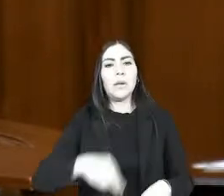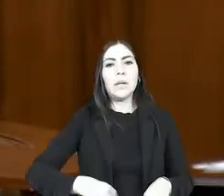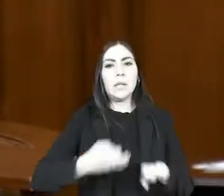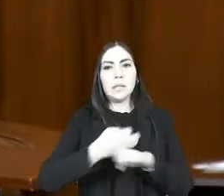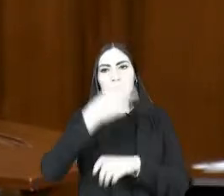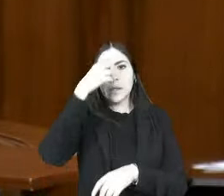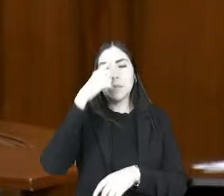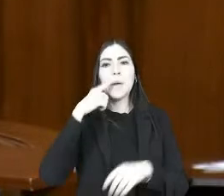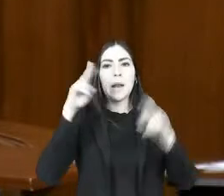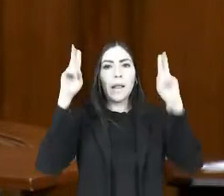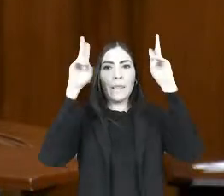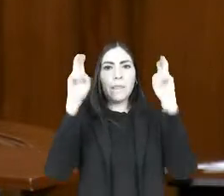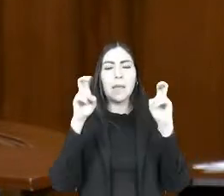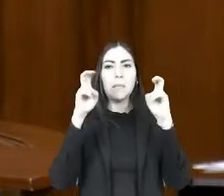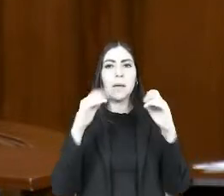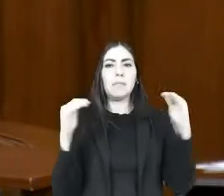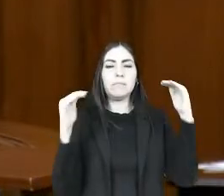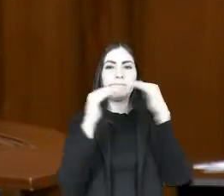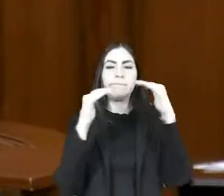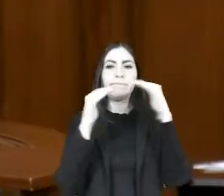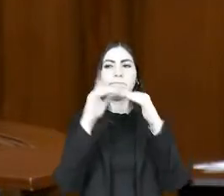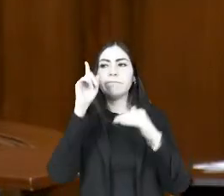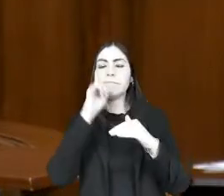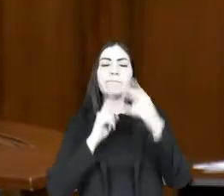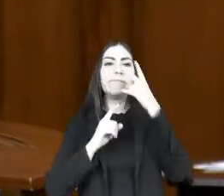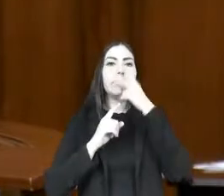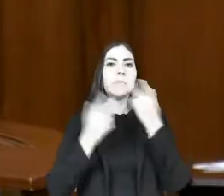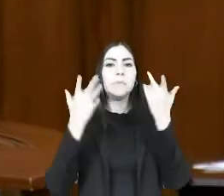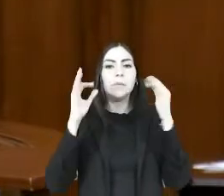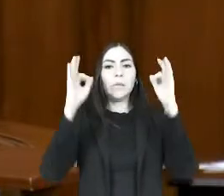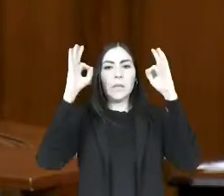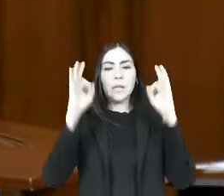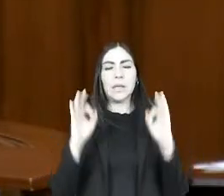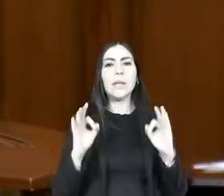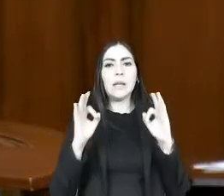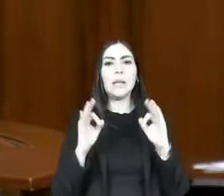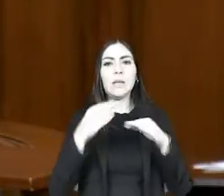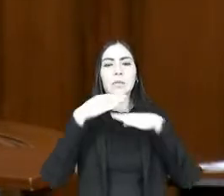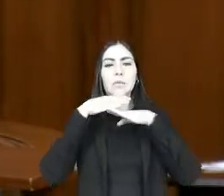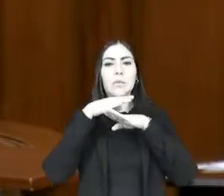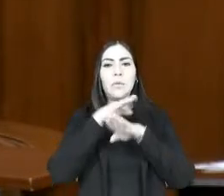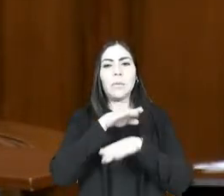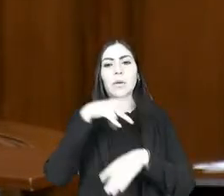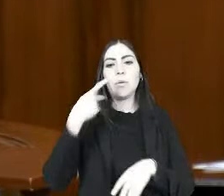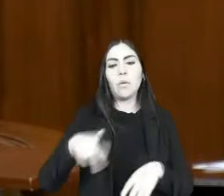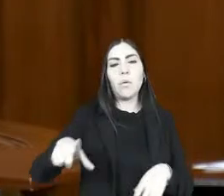de paridad y equidad de género en el ambiente estatal,